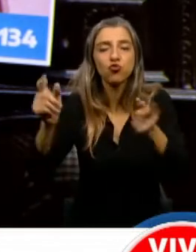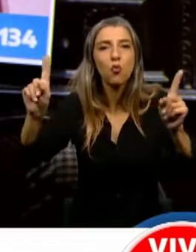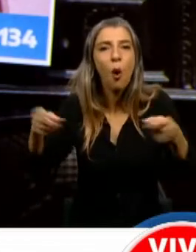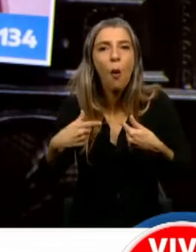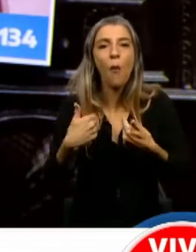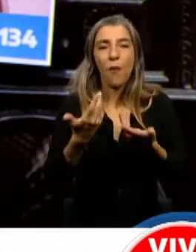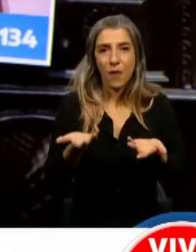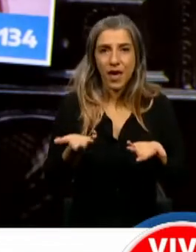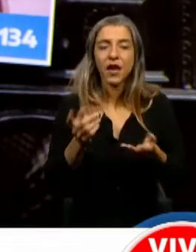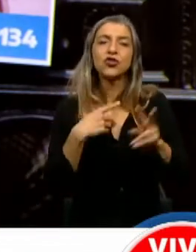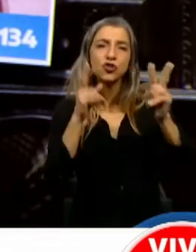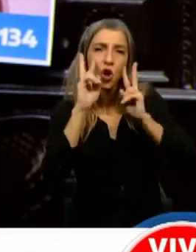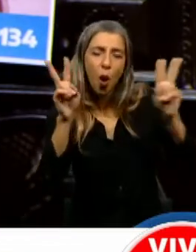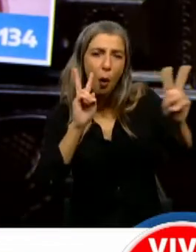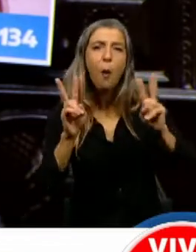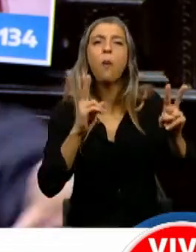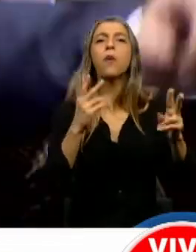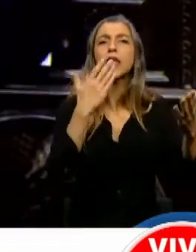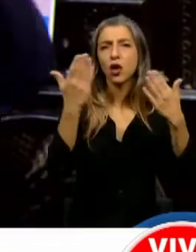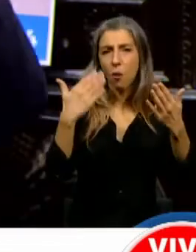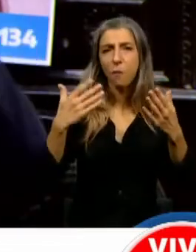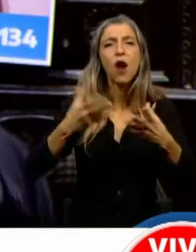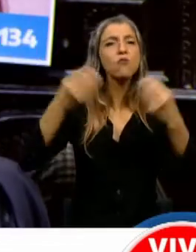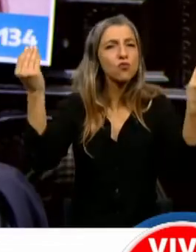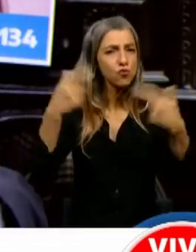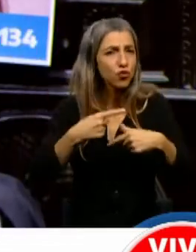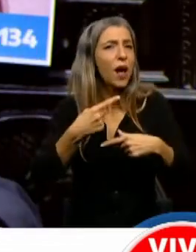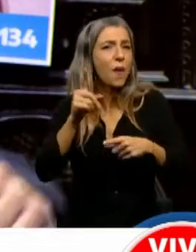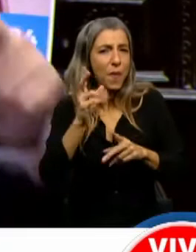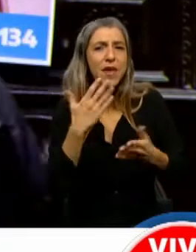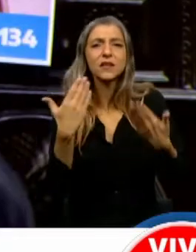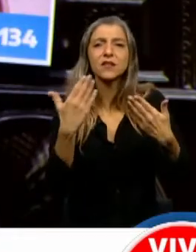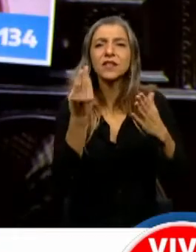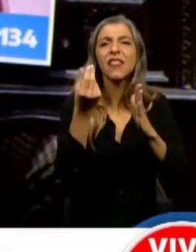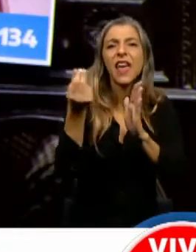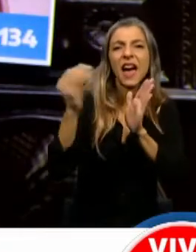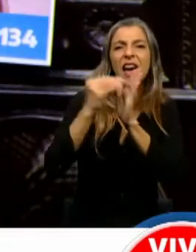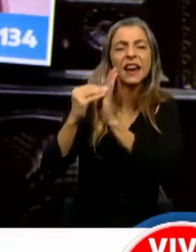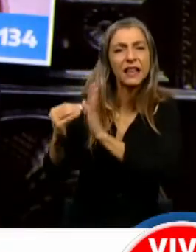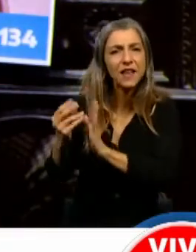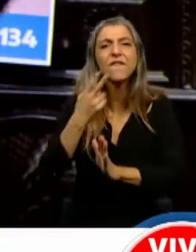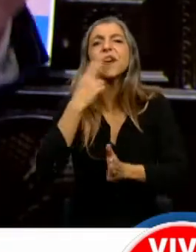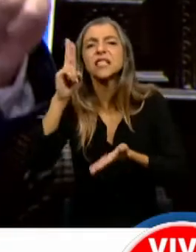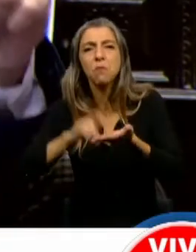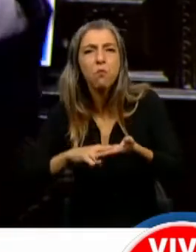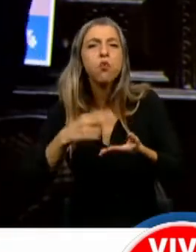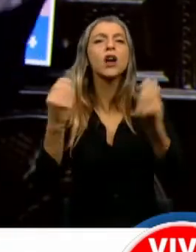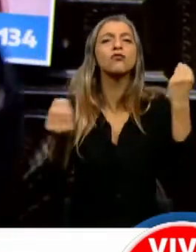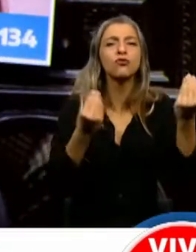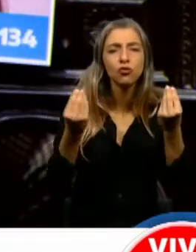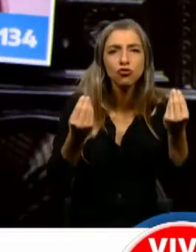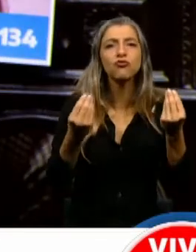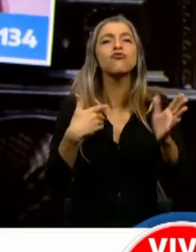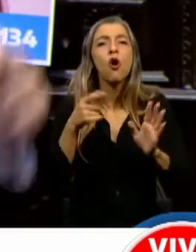vía la protección del tema tarifario. Y vamos entonces también acerca de los impuestos, que significan